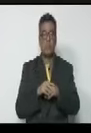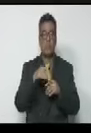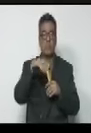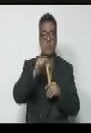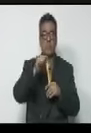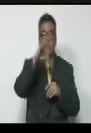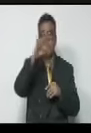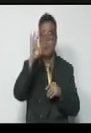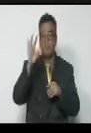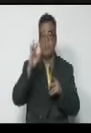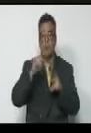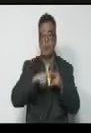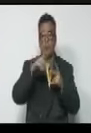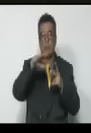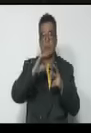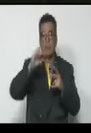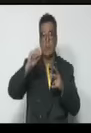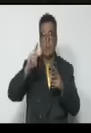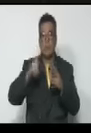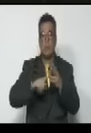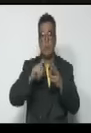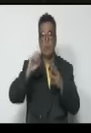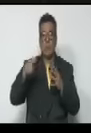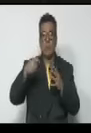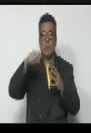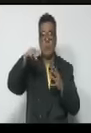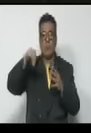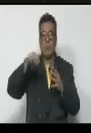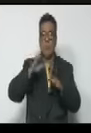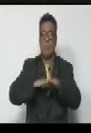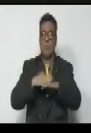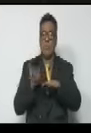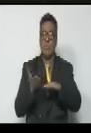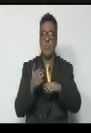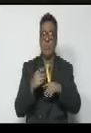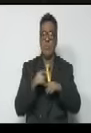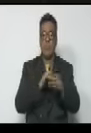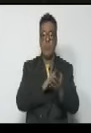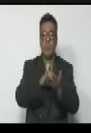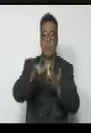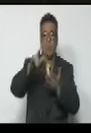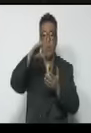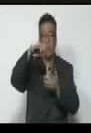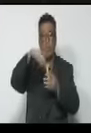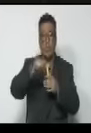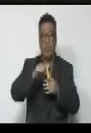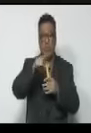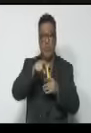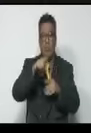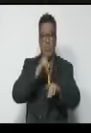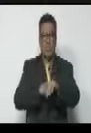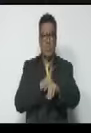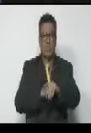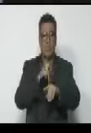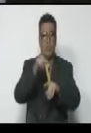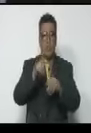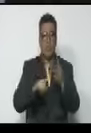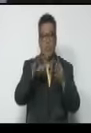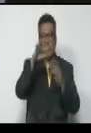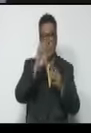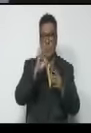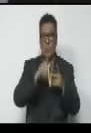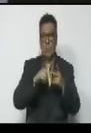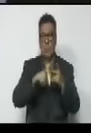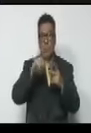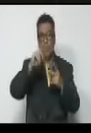Alberto Fernández, Cristina Kirchner y Javier Milei, porque el avión fue retenido en tiempos de que el señor Fernández